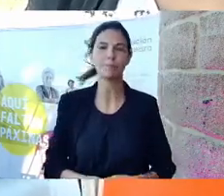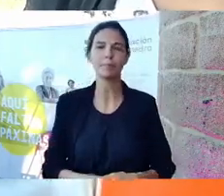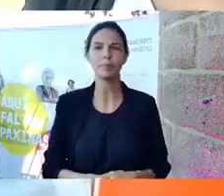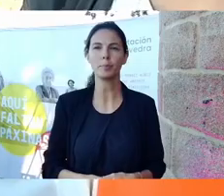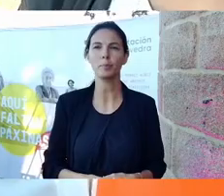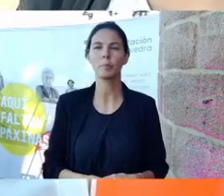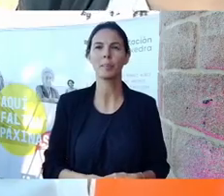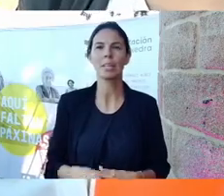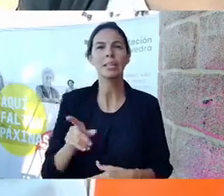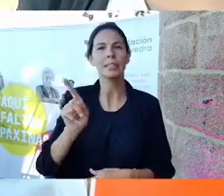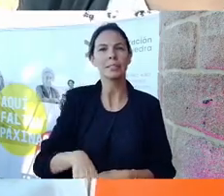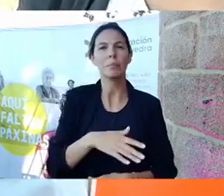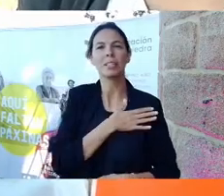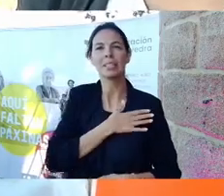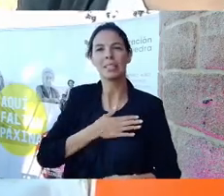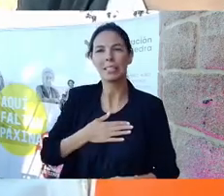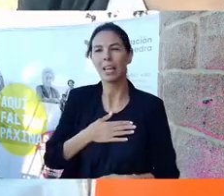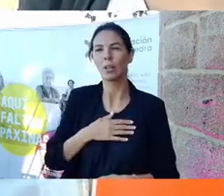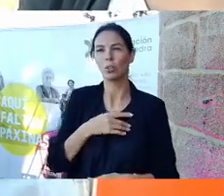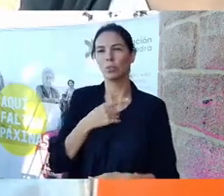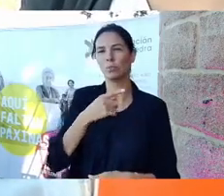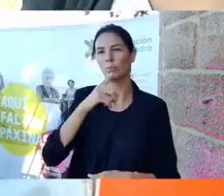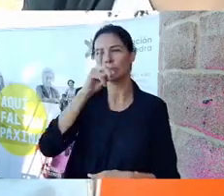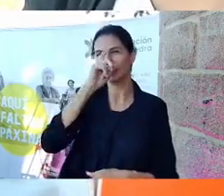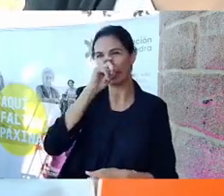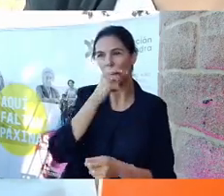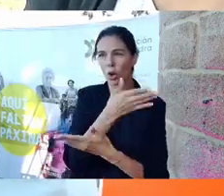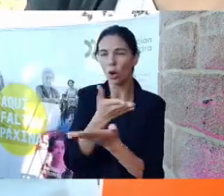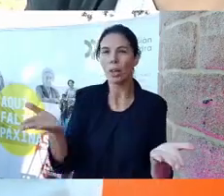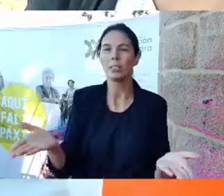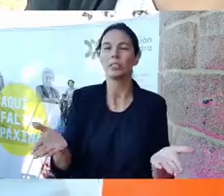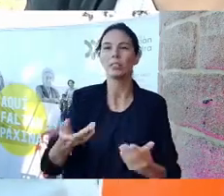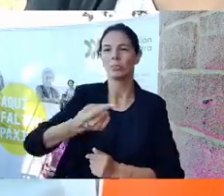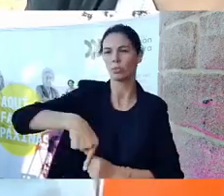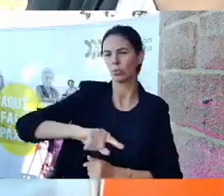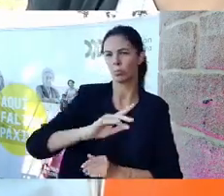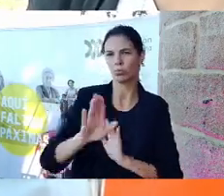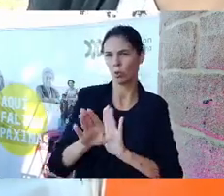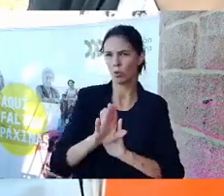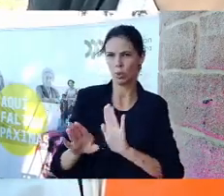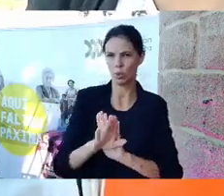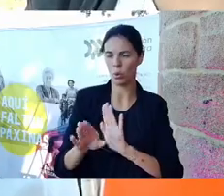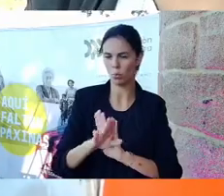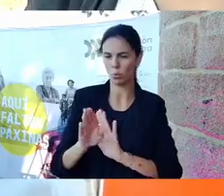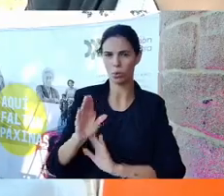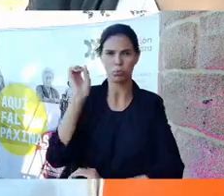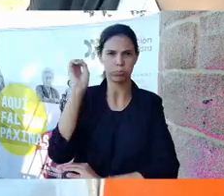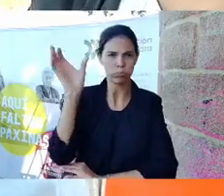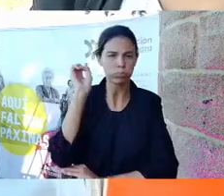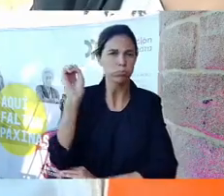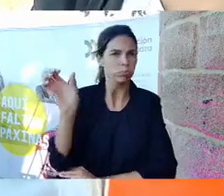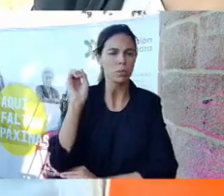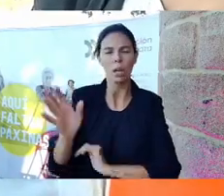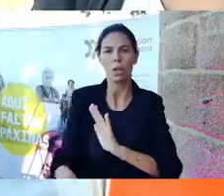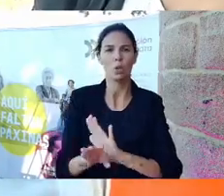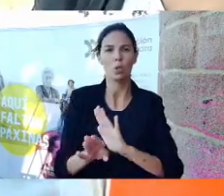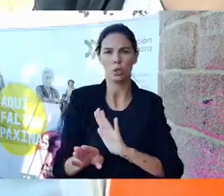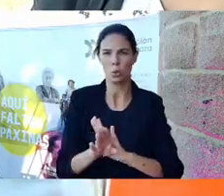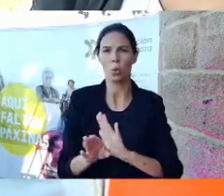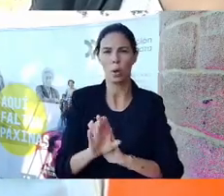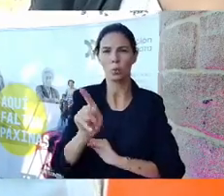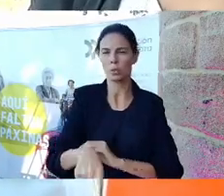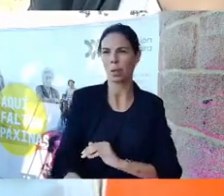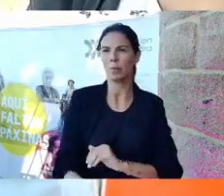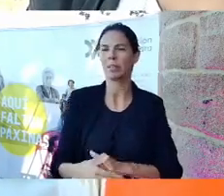recoñecida. Quero tamén recordarvos que seguiremos facendo os estos